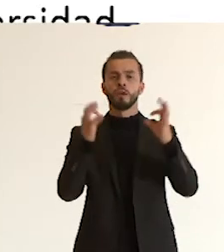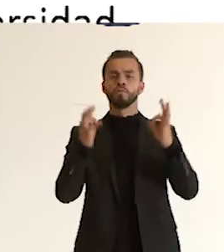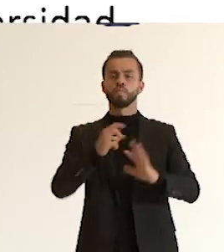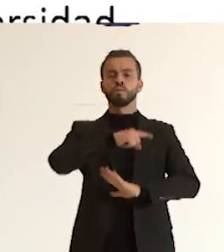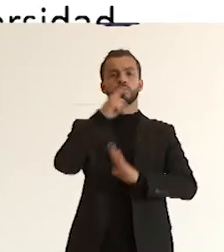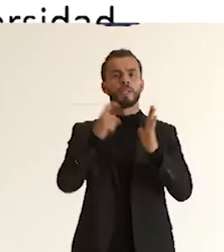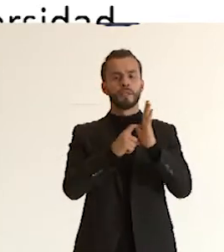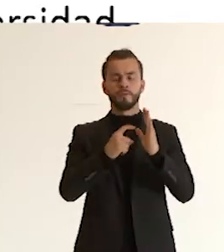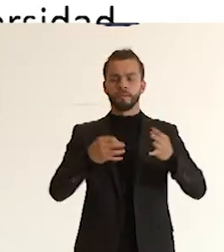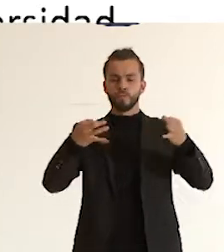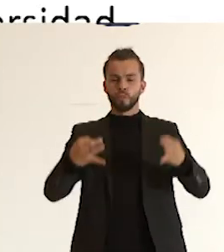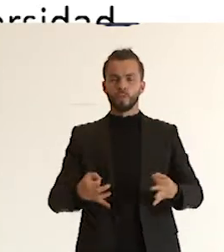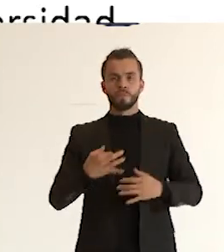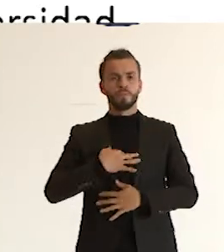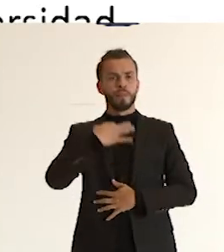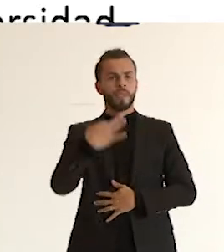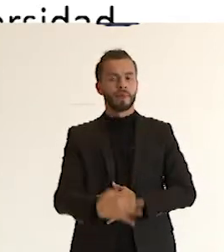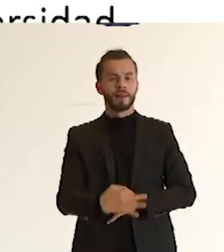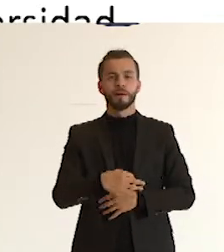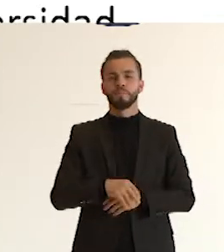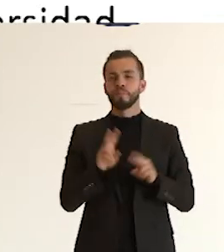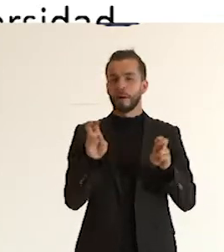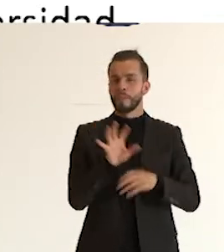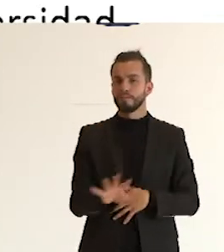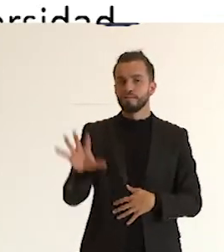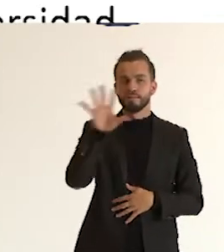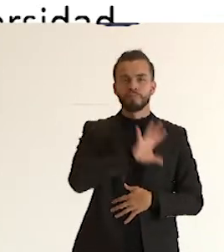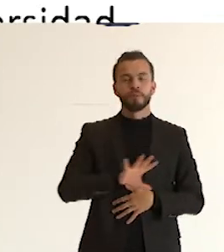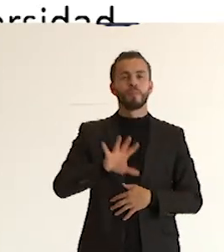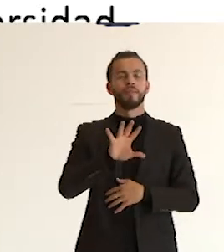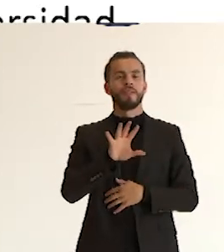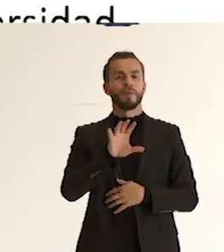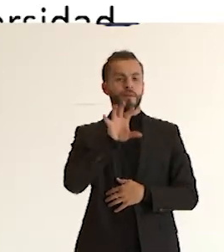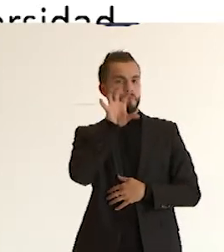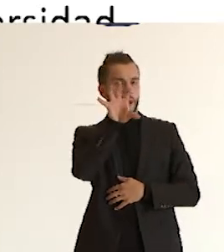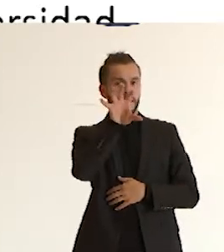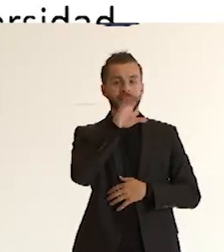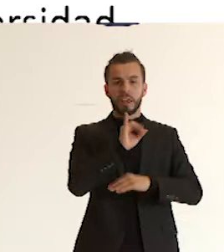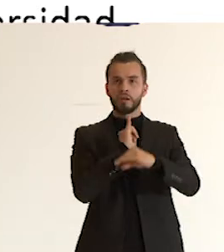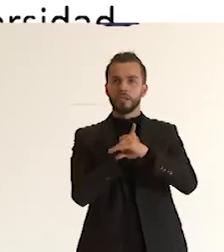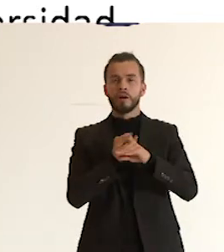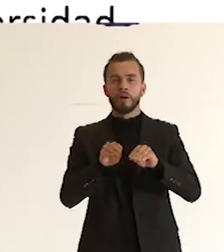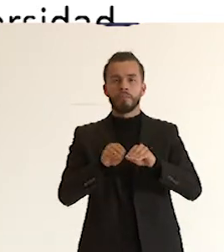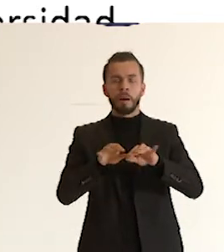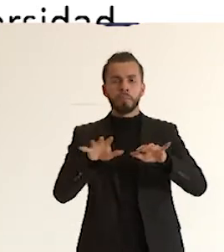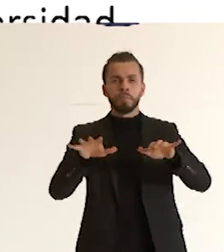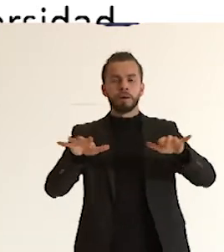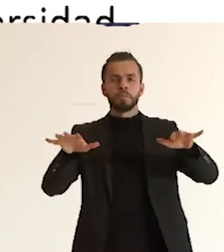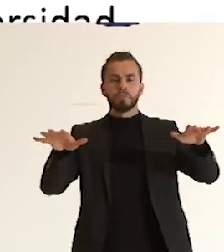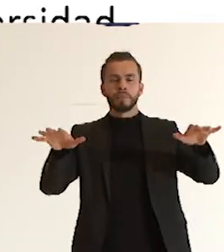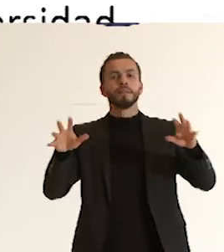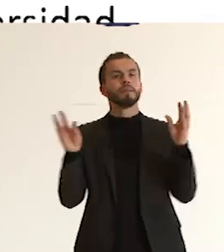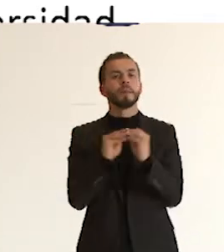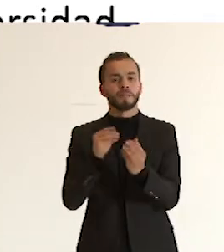la integridad el día país que lo hemos ya institucionalizado y la participación en la jornada ni